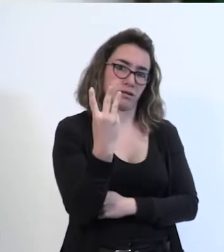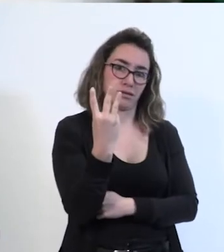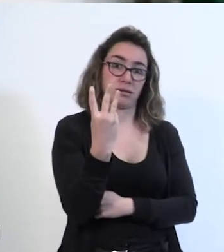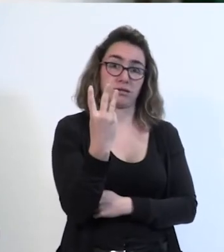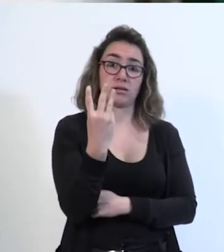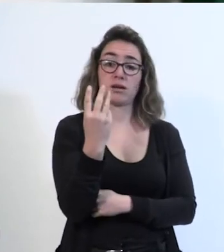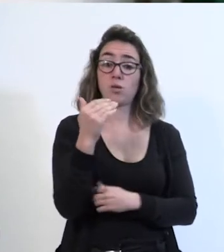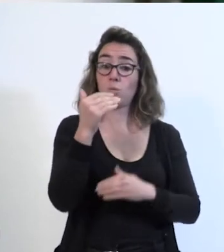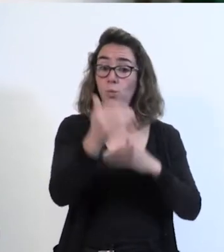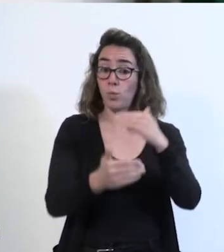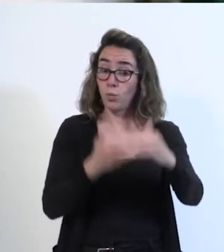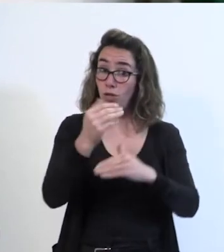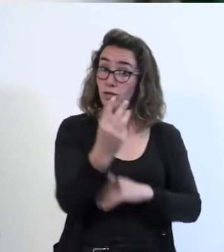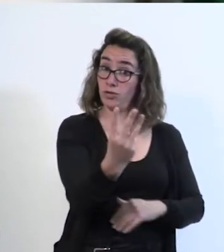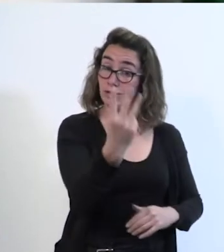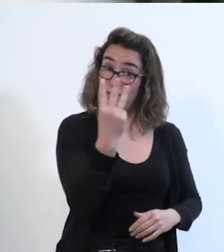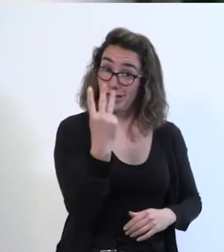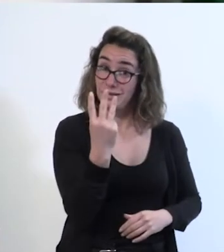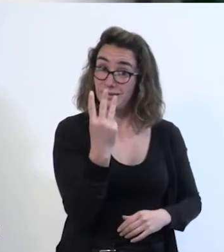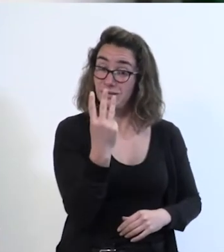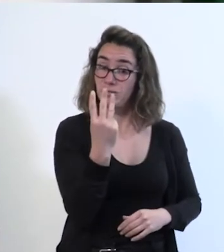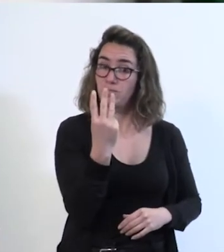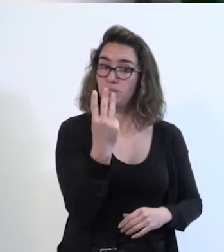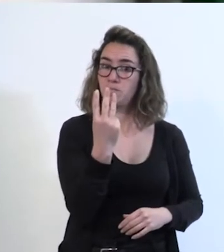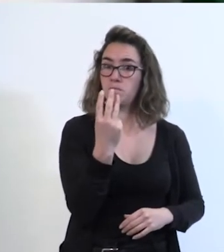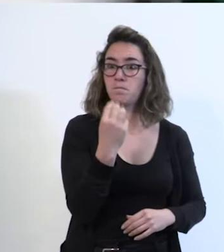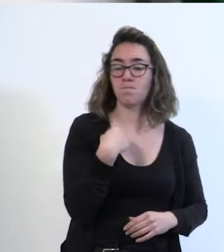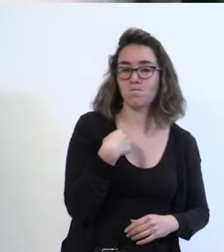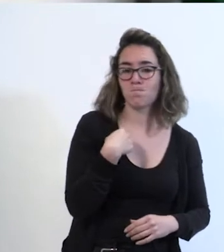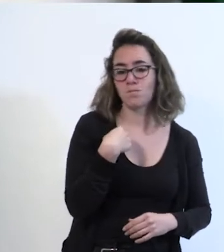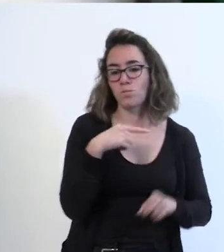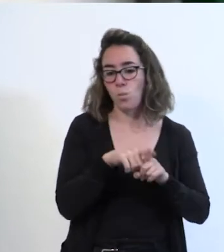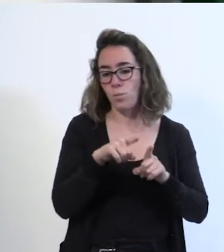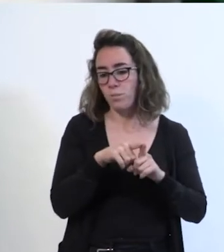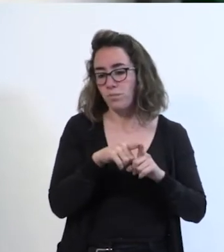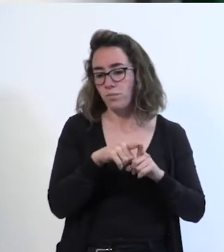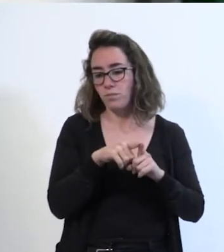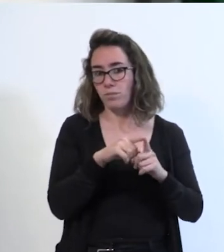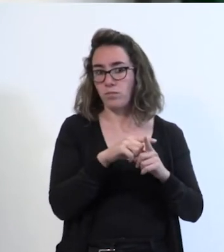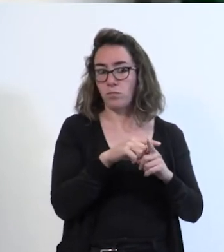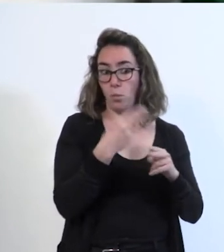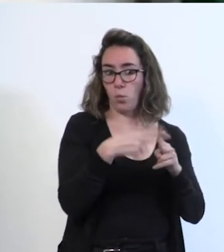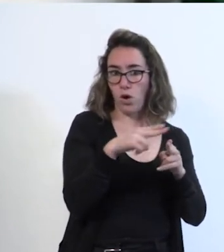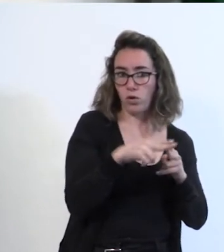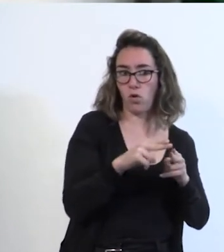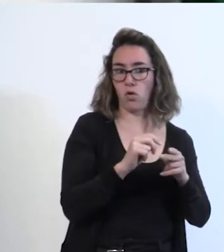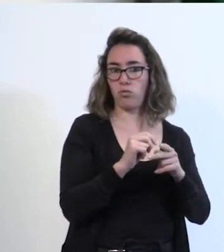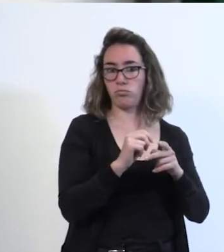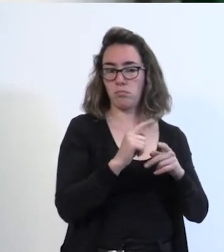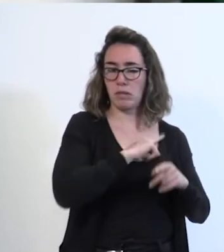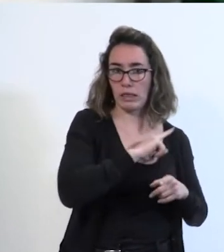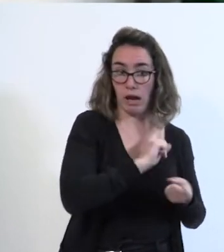los cuales esa preocupación por aprovechar el cambio